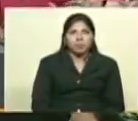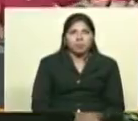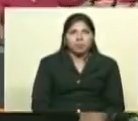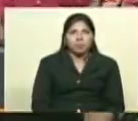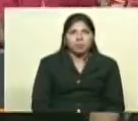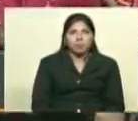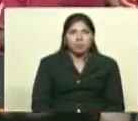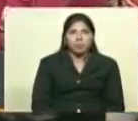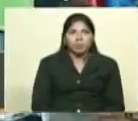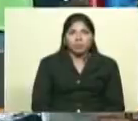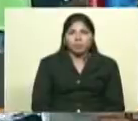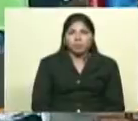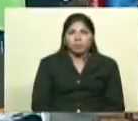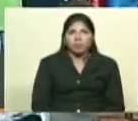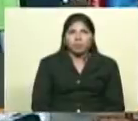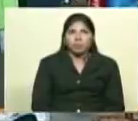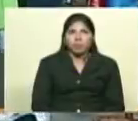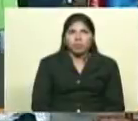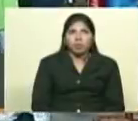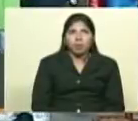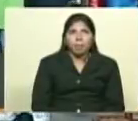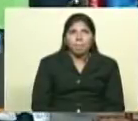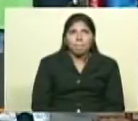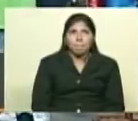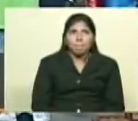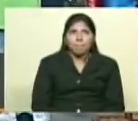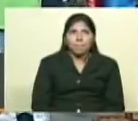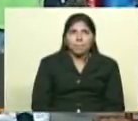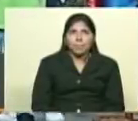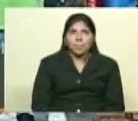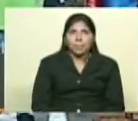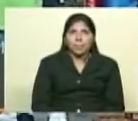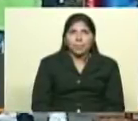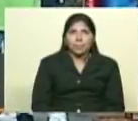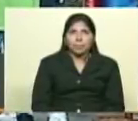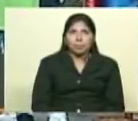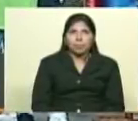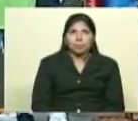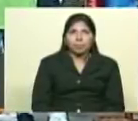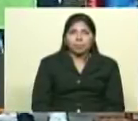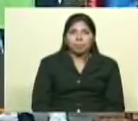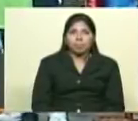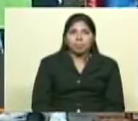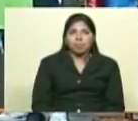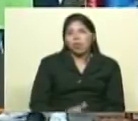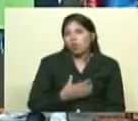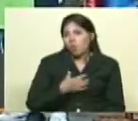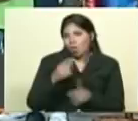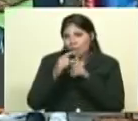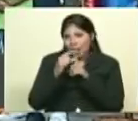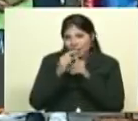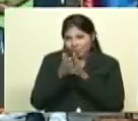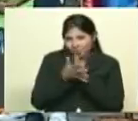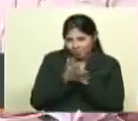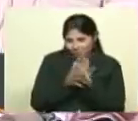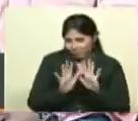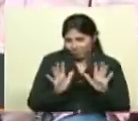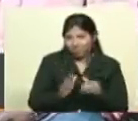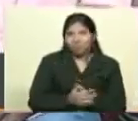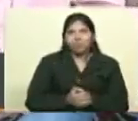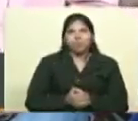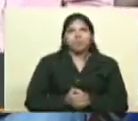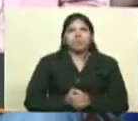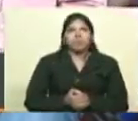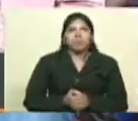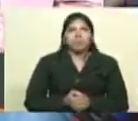Este es un charlero. No, no, no, no, no, no. Bueno, se le va el yo-yo, vale. Vamos a poner de moda el yo-yo